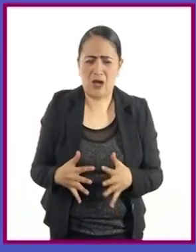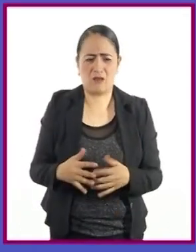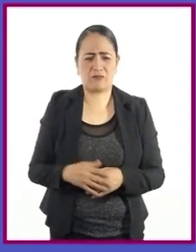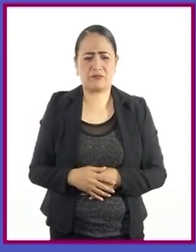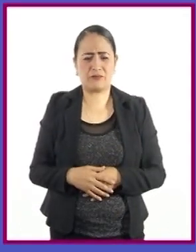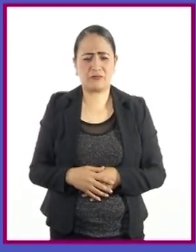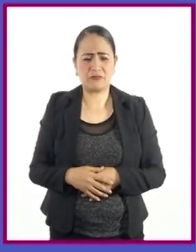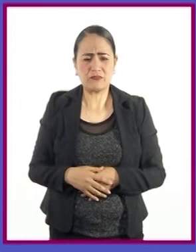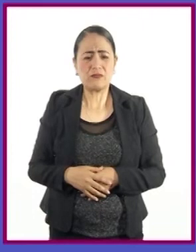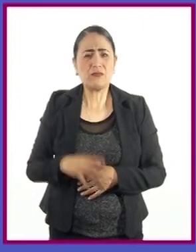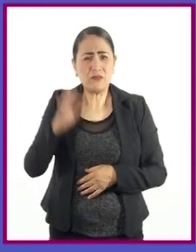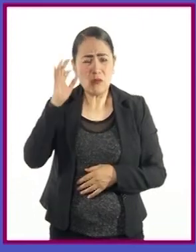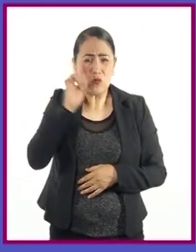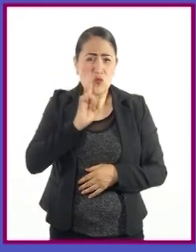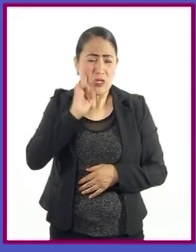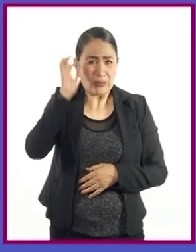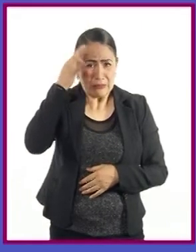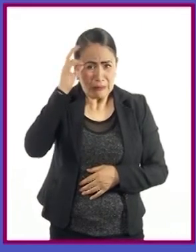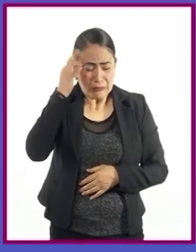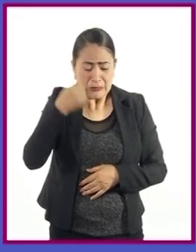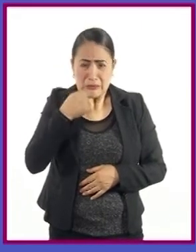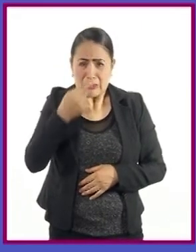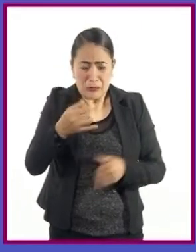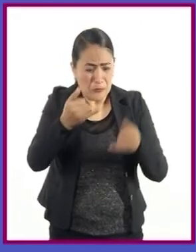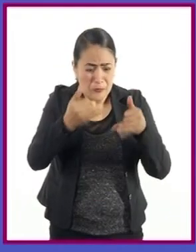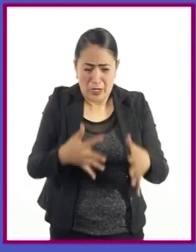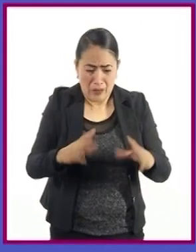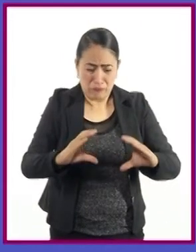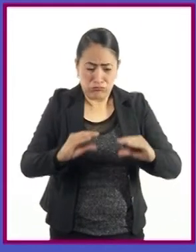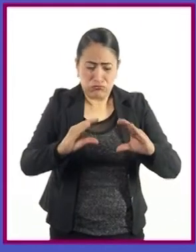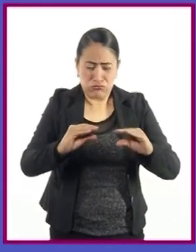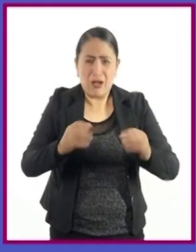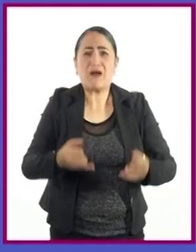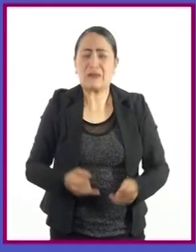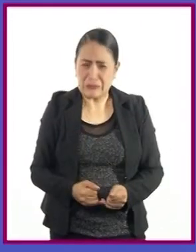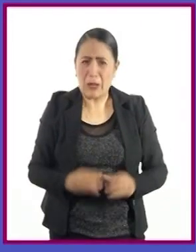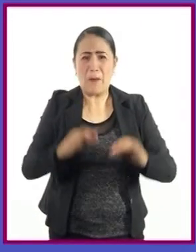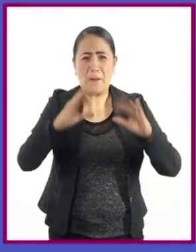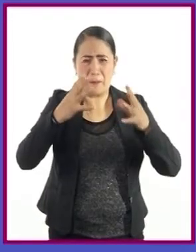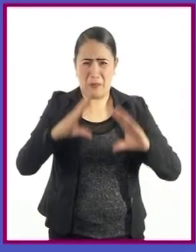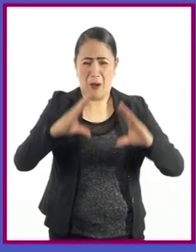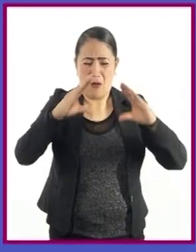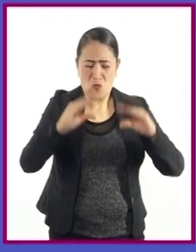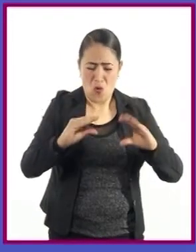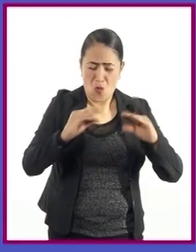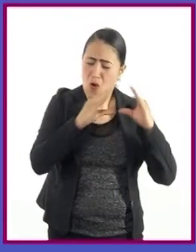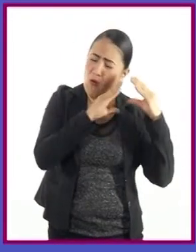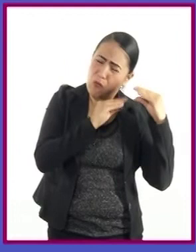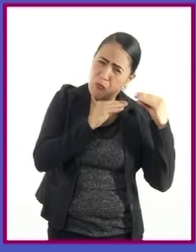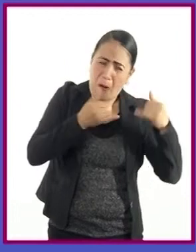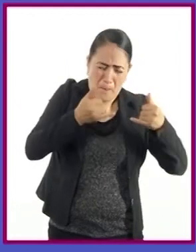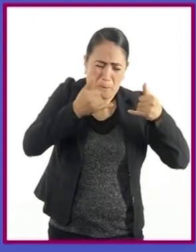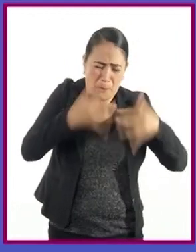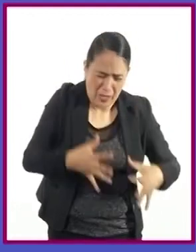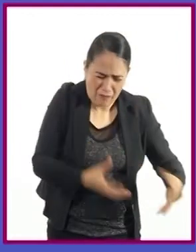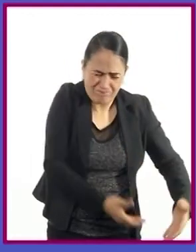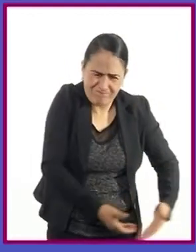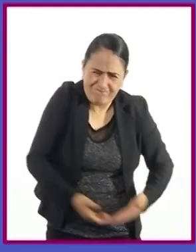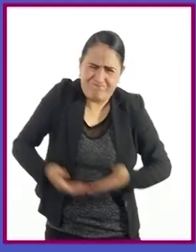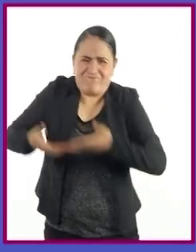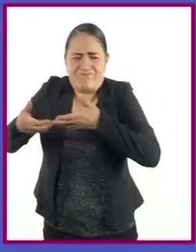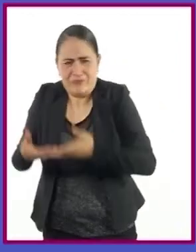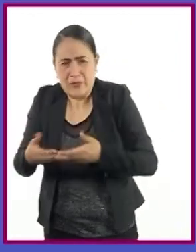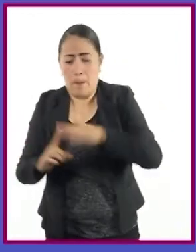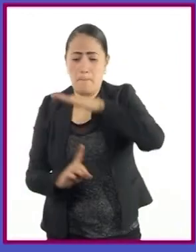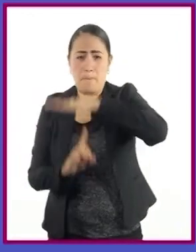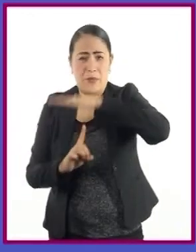la sirvienta sin dejar de temblar. Jordán lo levantó. Pesaba extraordinariamente. Salieron con él y sobre la mesa del